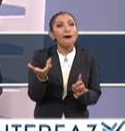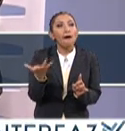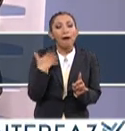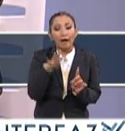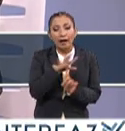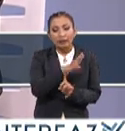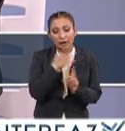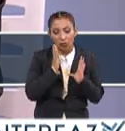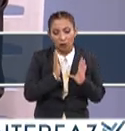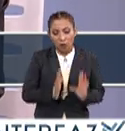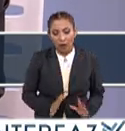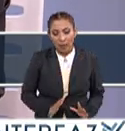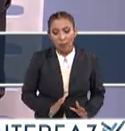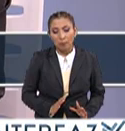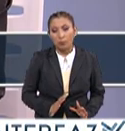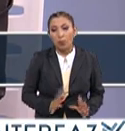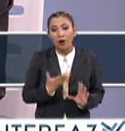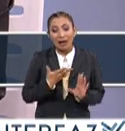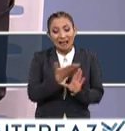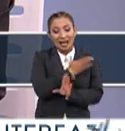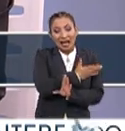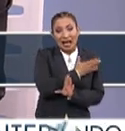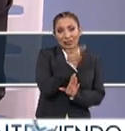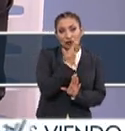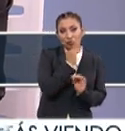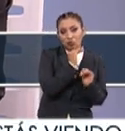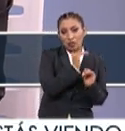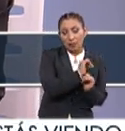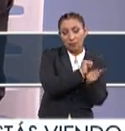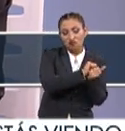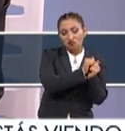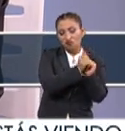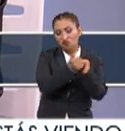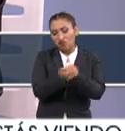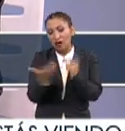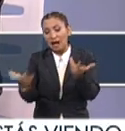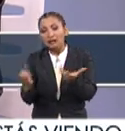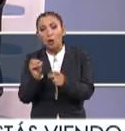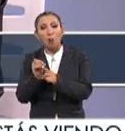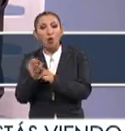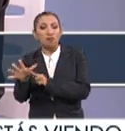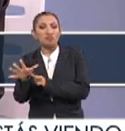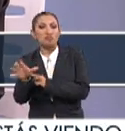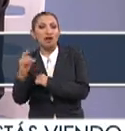la condición del cuerpo que ha tenido una limitante y luego se generan